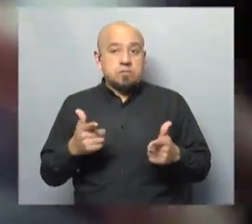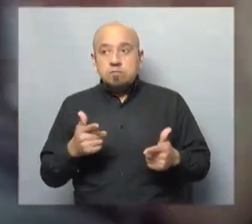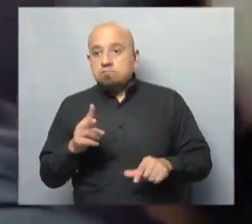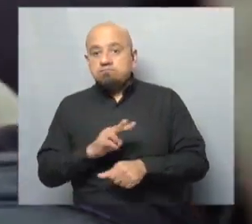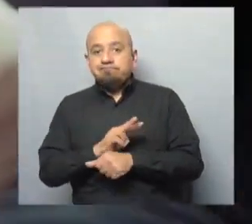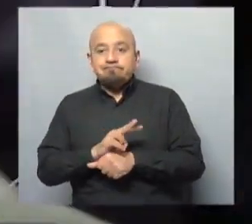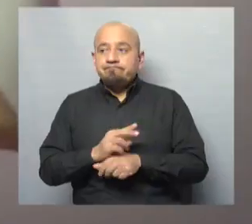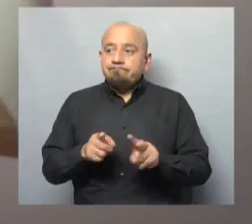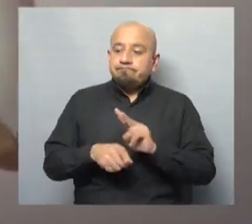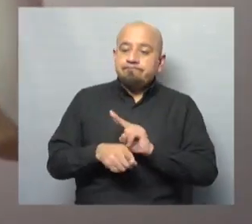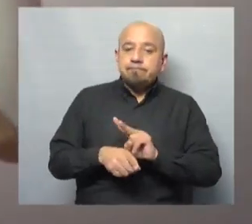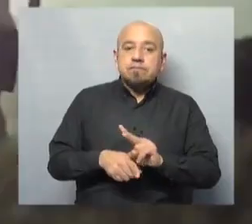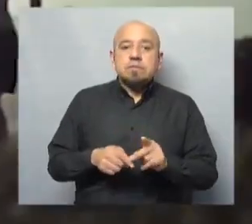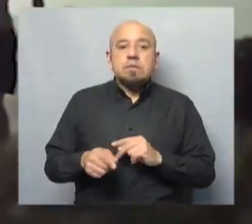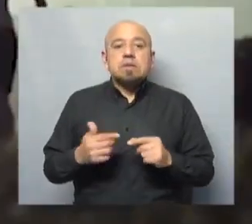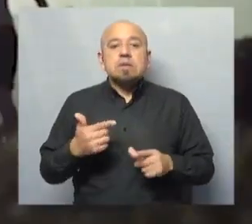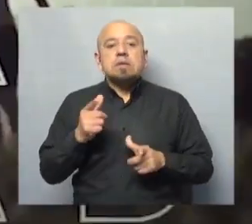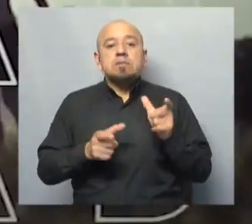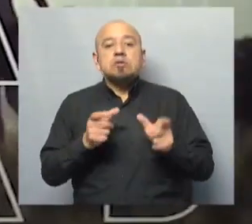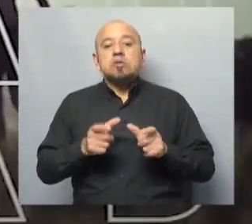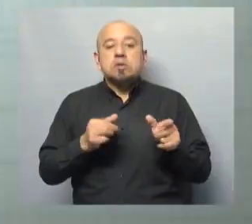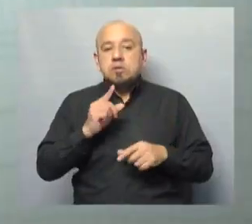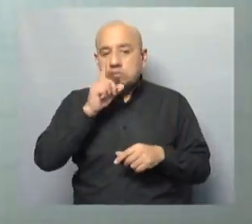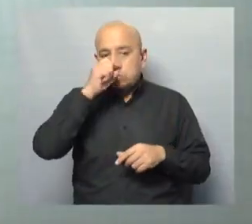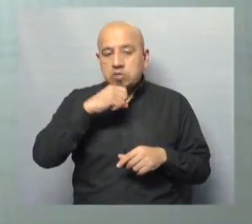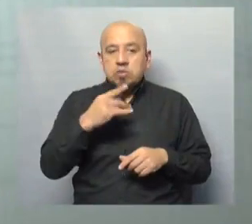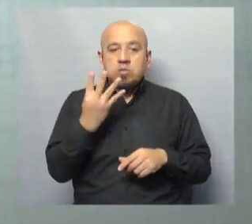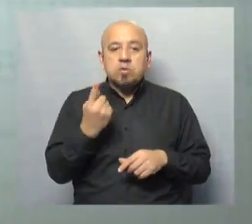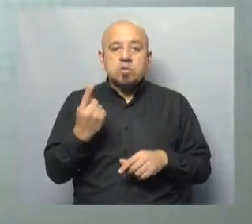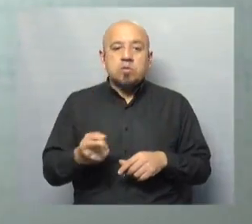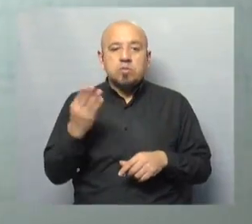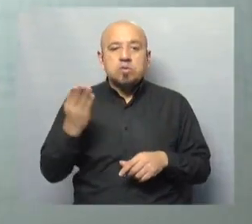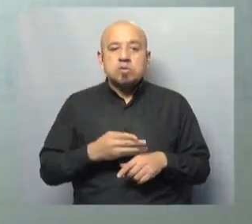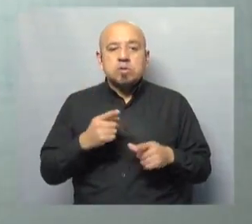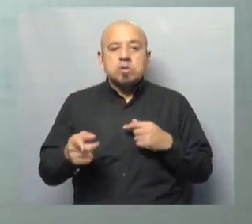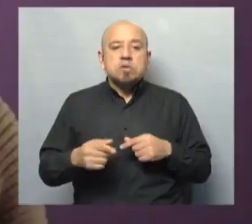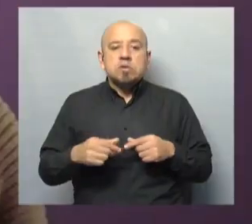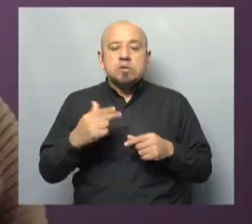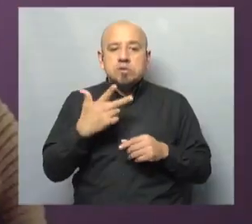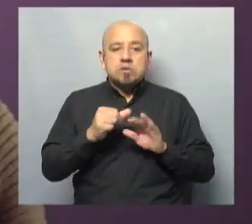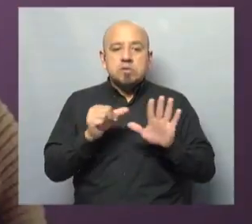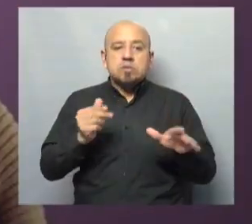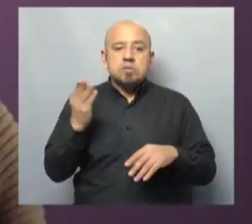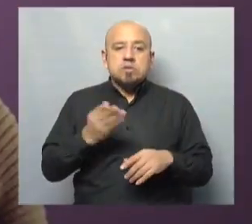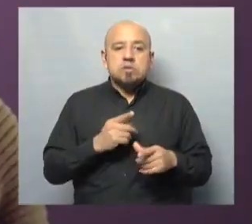levemente de mayor forma en habitantes de montevideo 41% que del interior del país con 36%